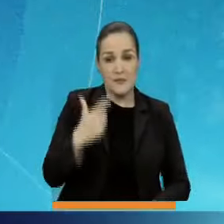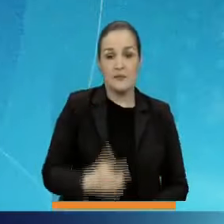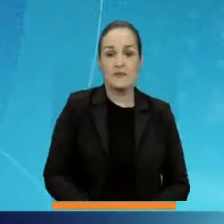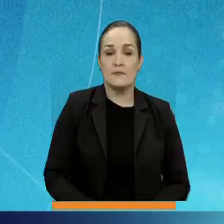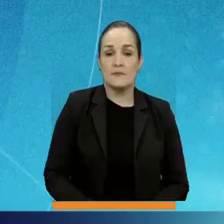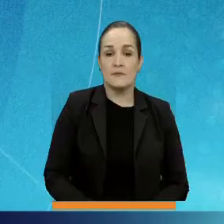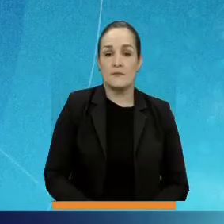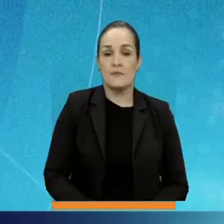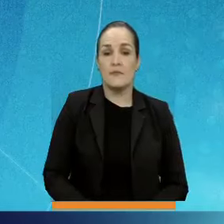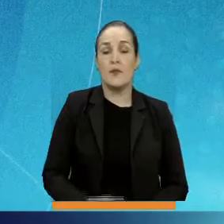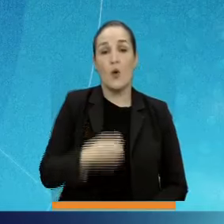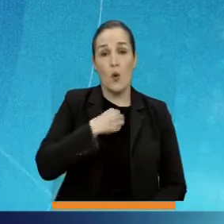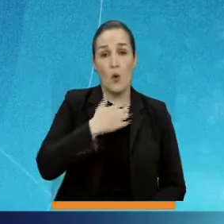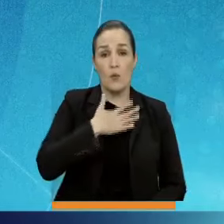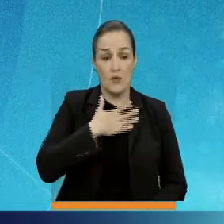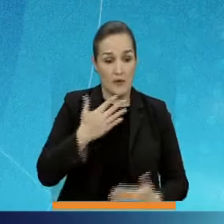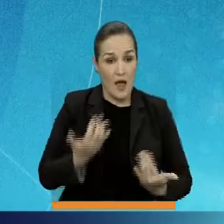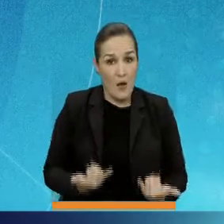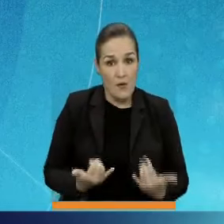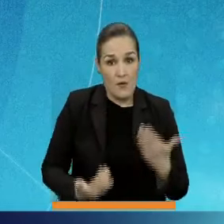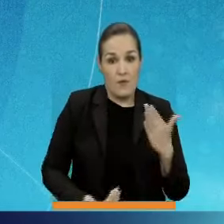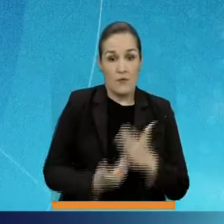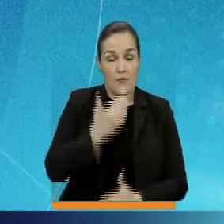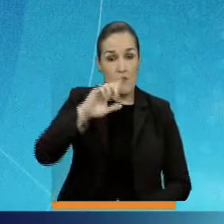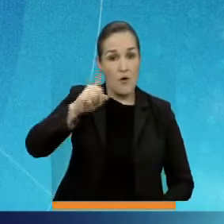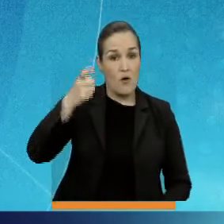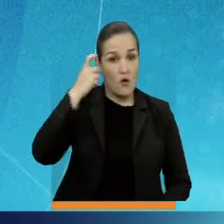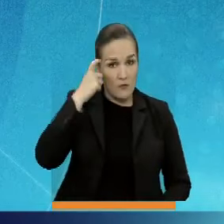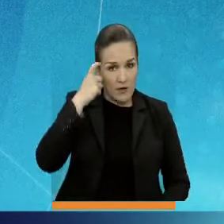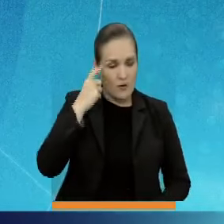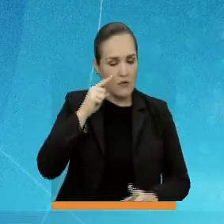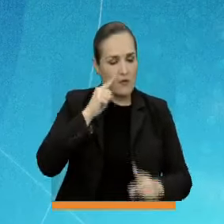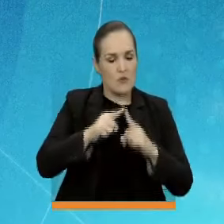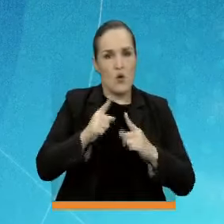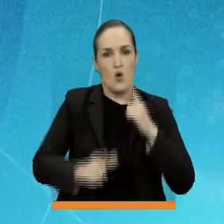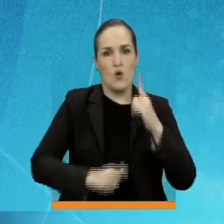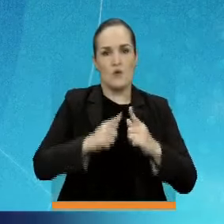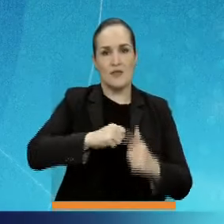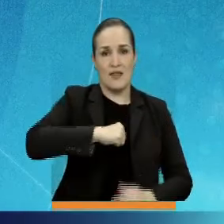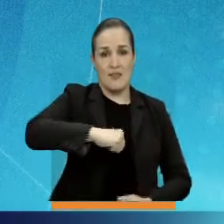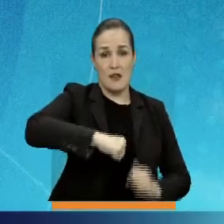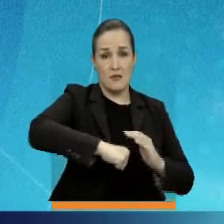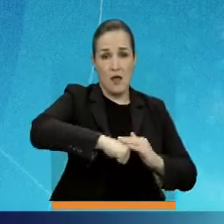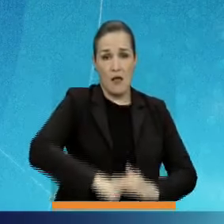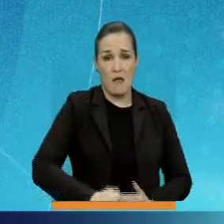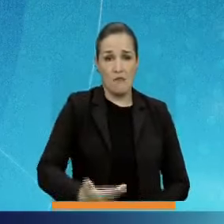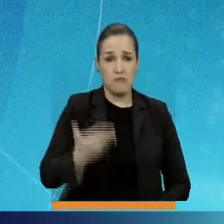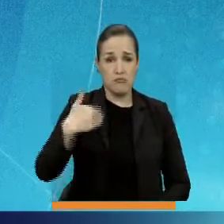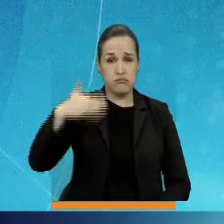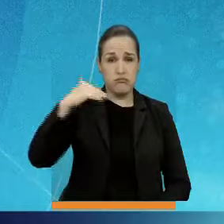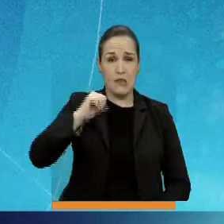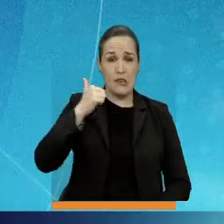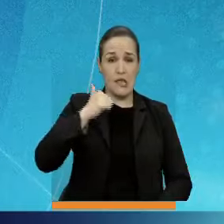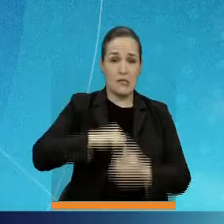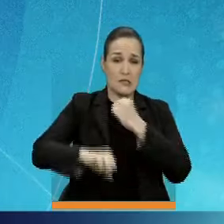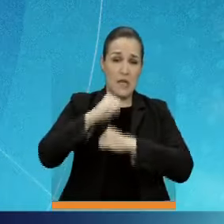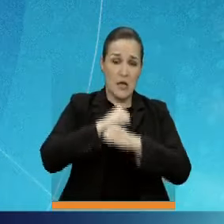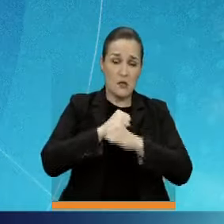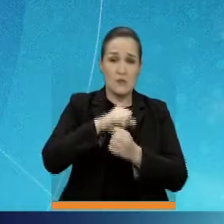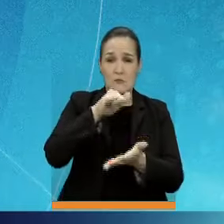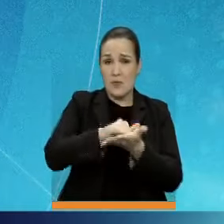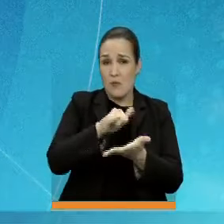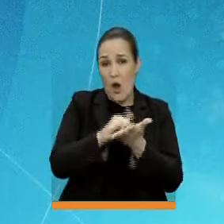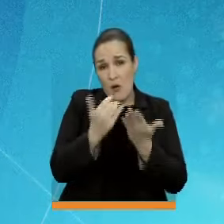vemos la oportunidad con este cambio de gobierno a luchar por esos derechos que nos vulneraron hace 10 años atrás, que creemos que con ustedes